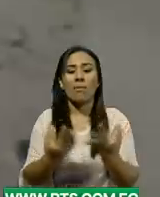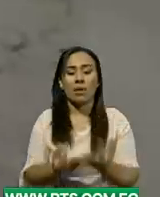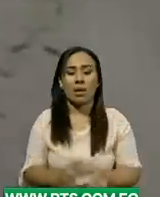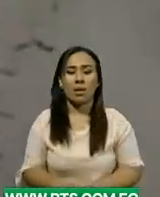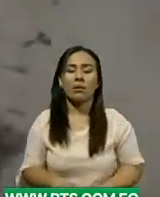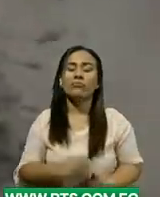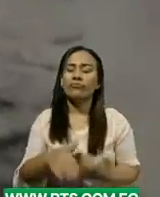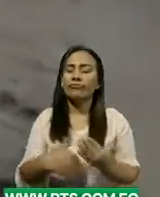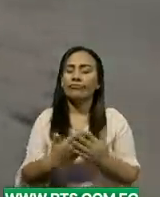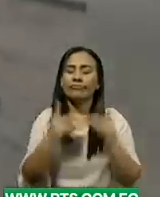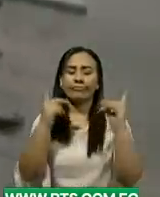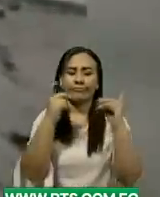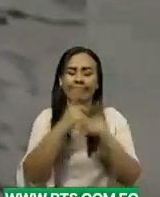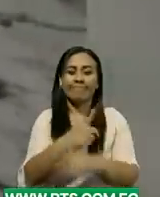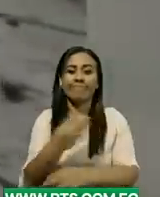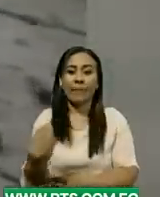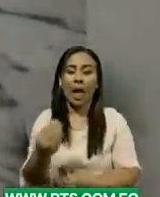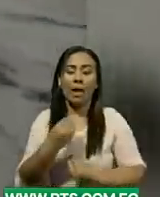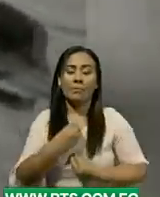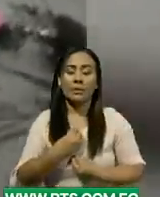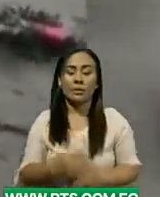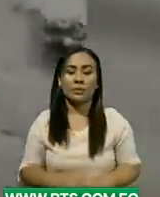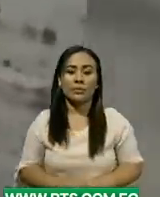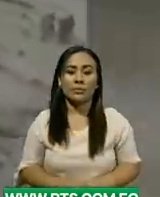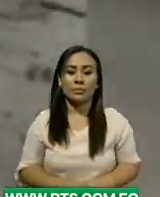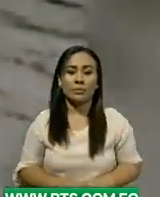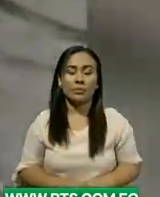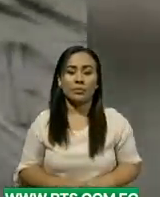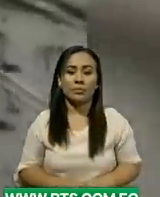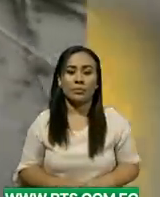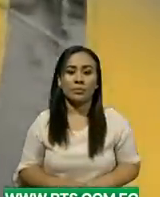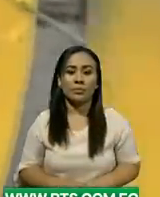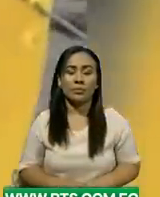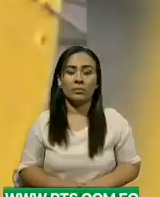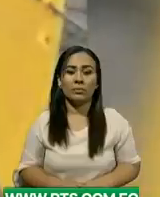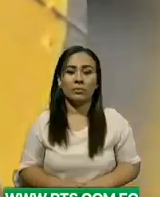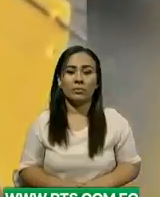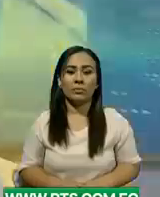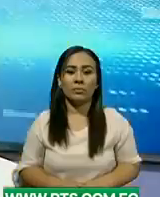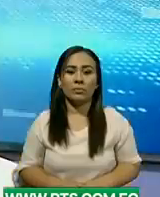evacuadas. Informó Carolina Basante.